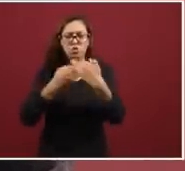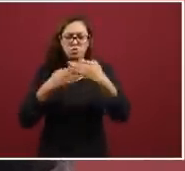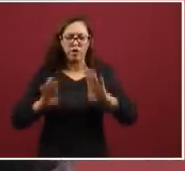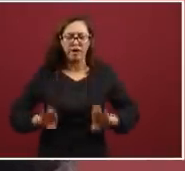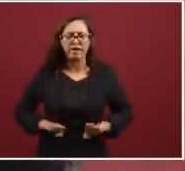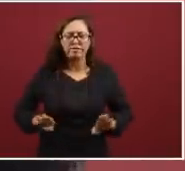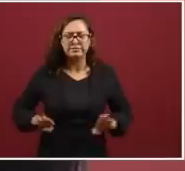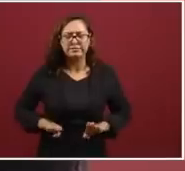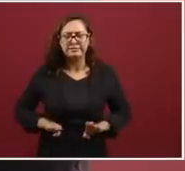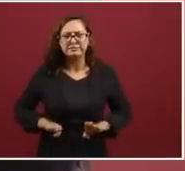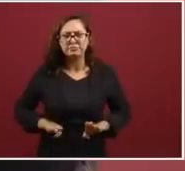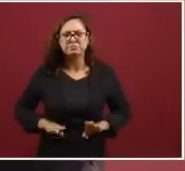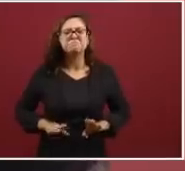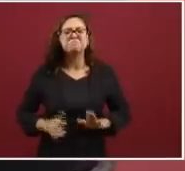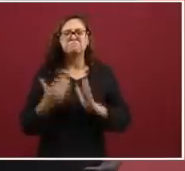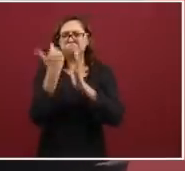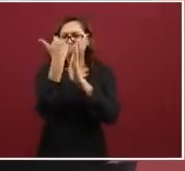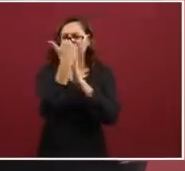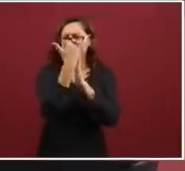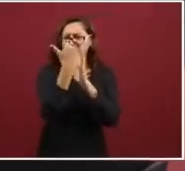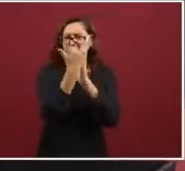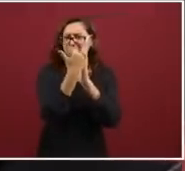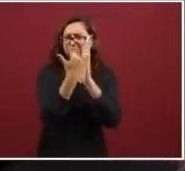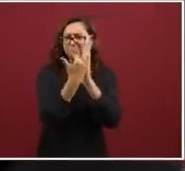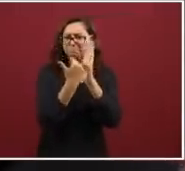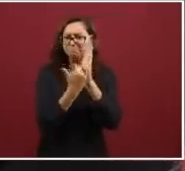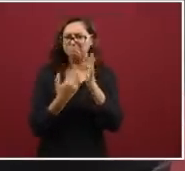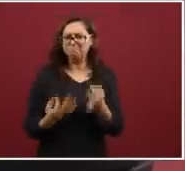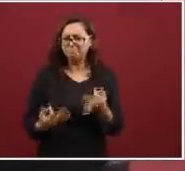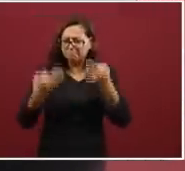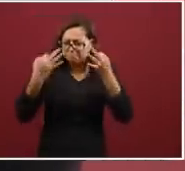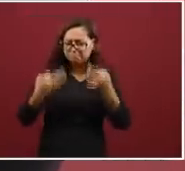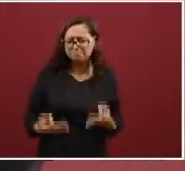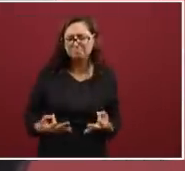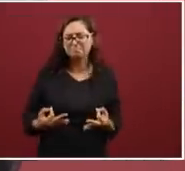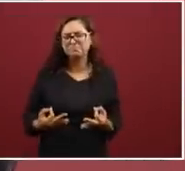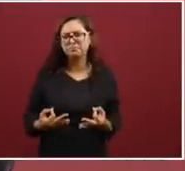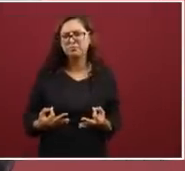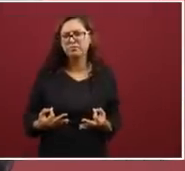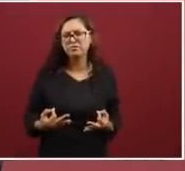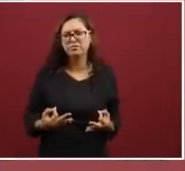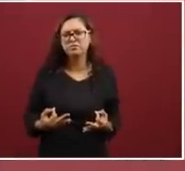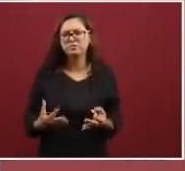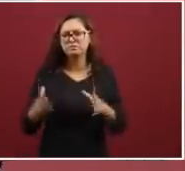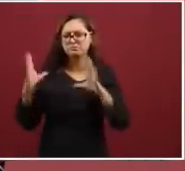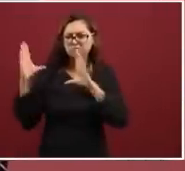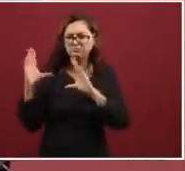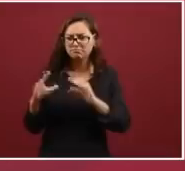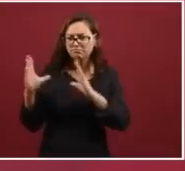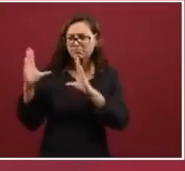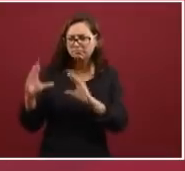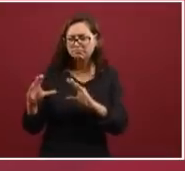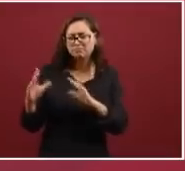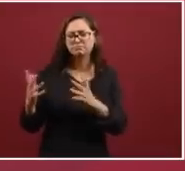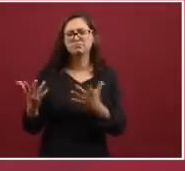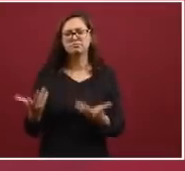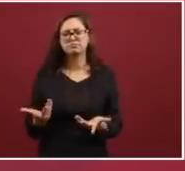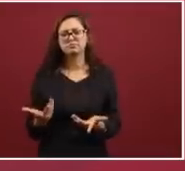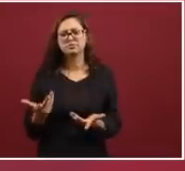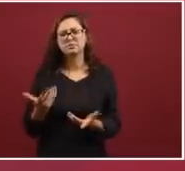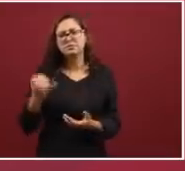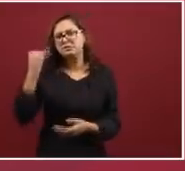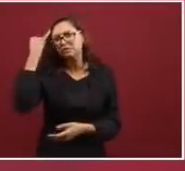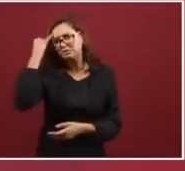principios y nos guiamos por doctrinas, por una